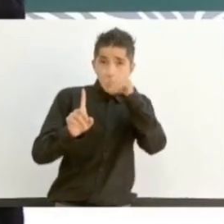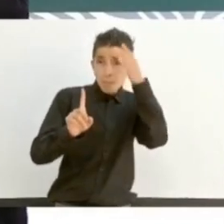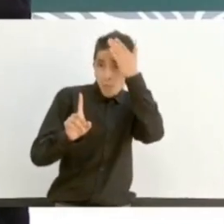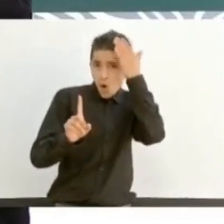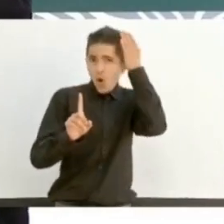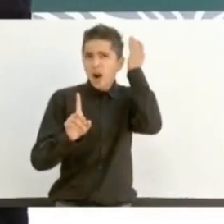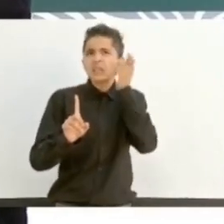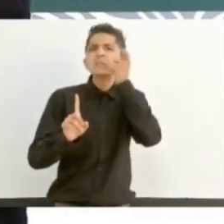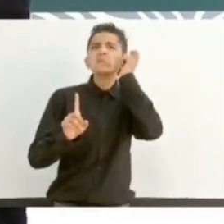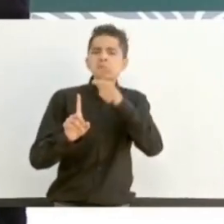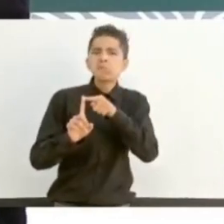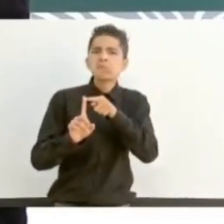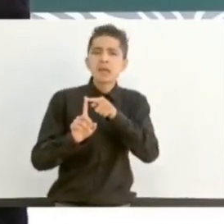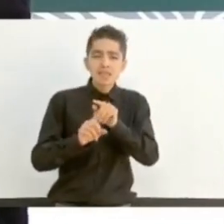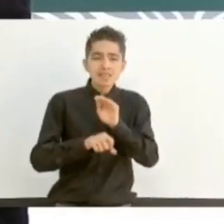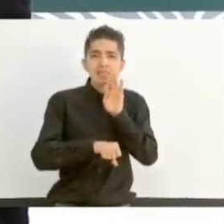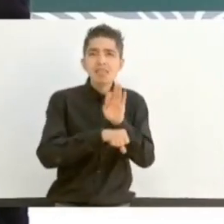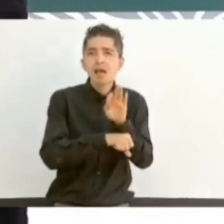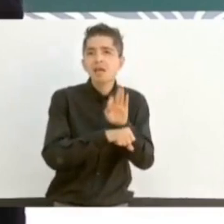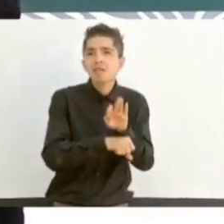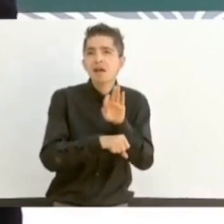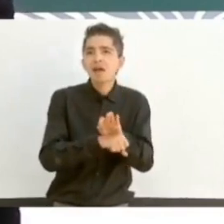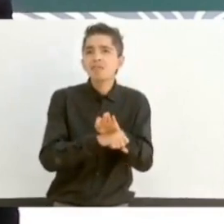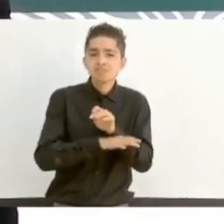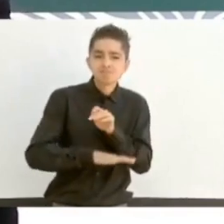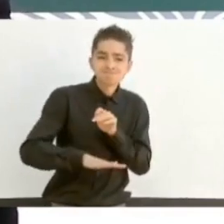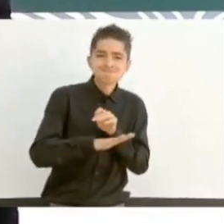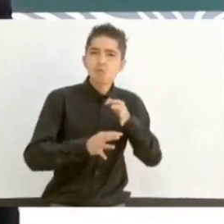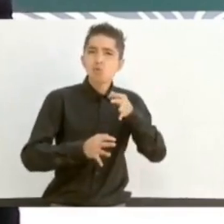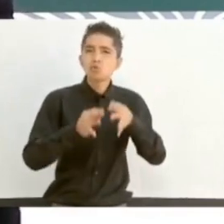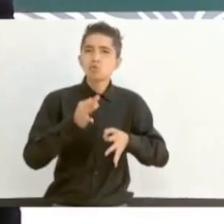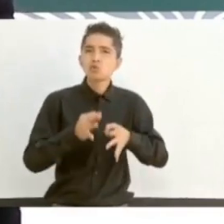era un defensor de la justicia.